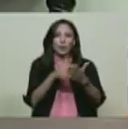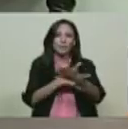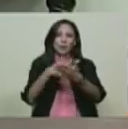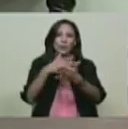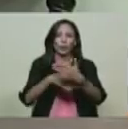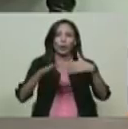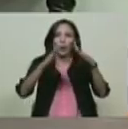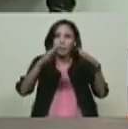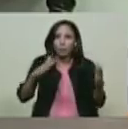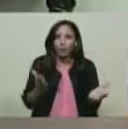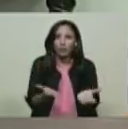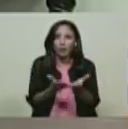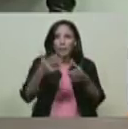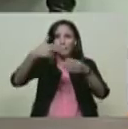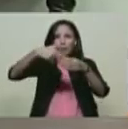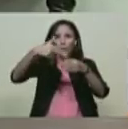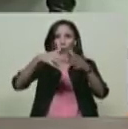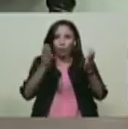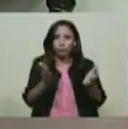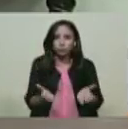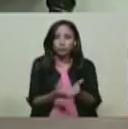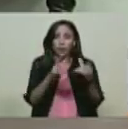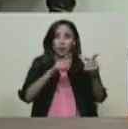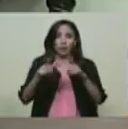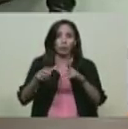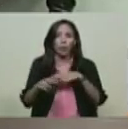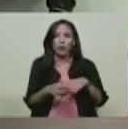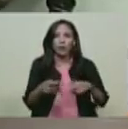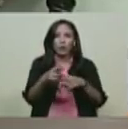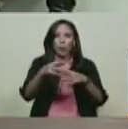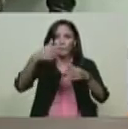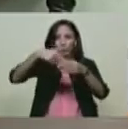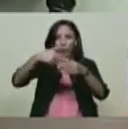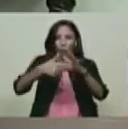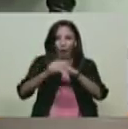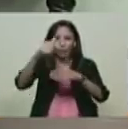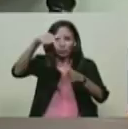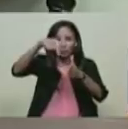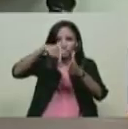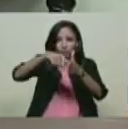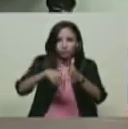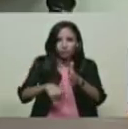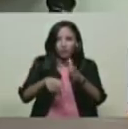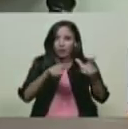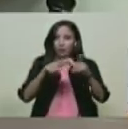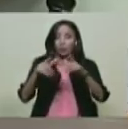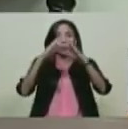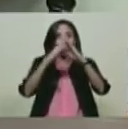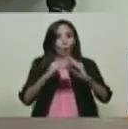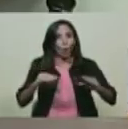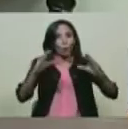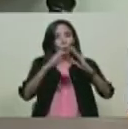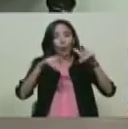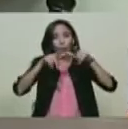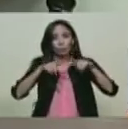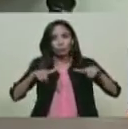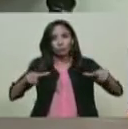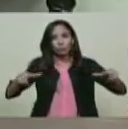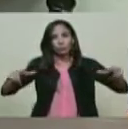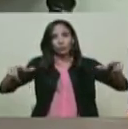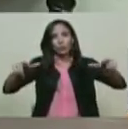del bloque Ayacucho de la faja petrolífera del Orinoco. Y le asigné todo el campo número uno